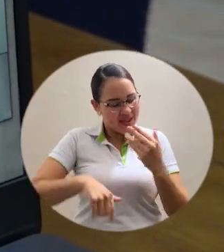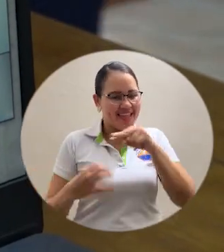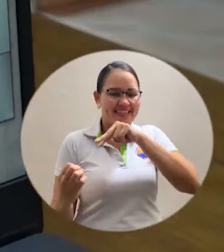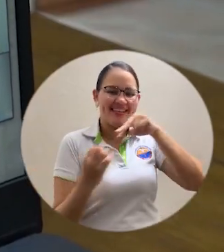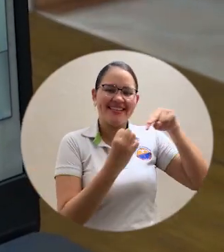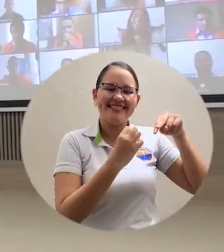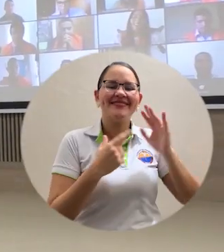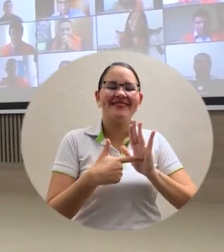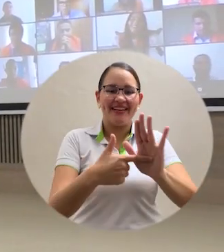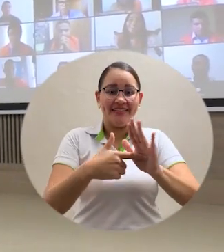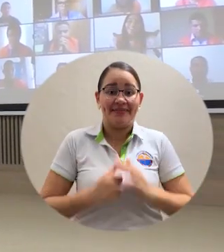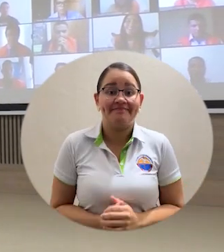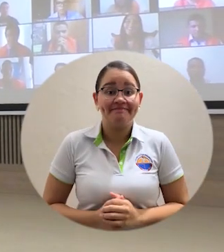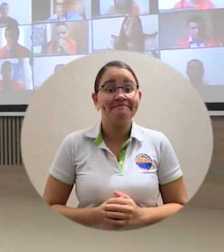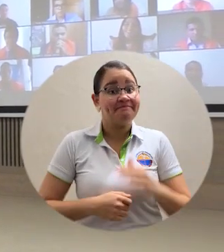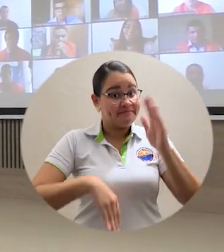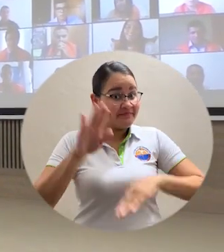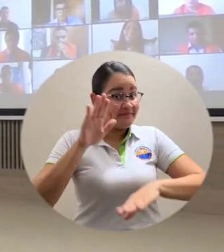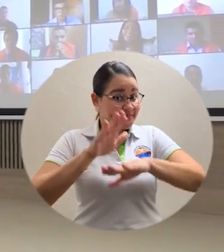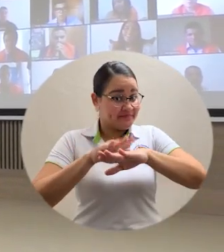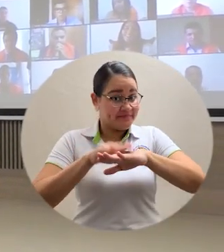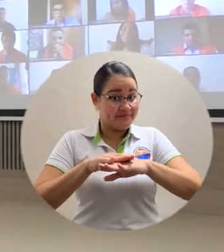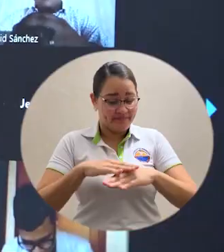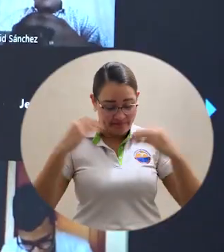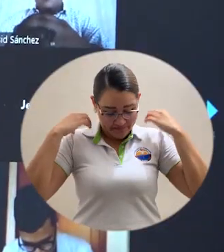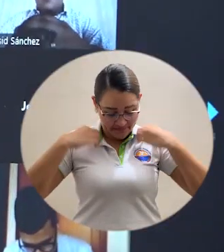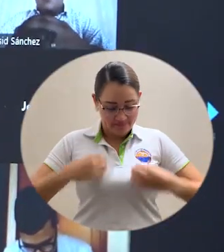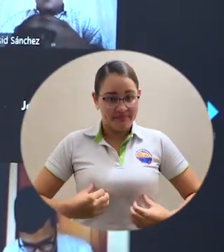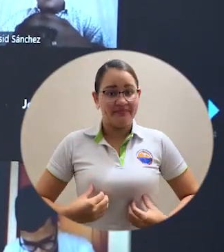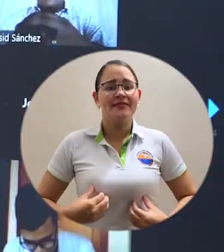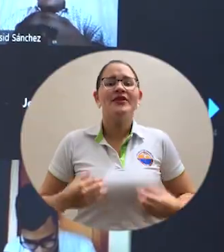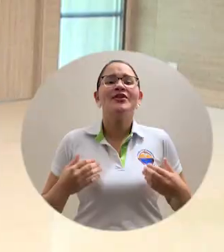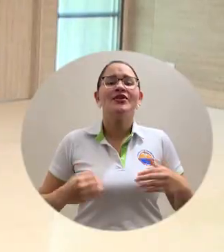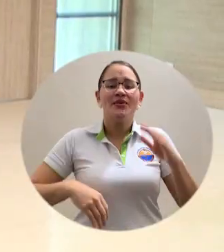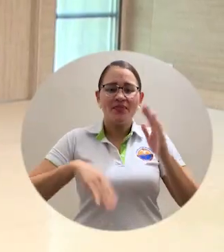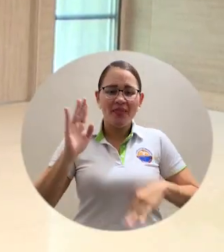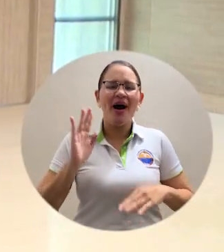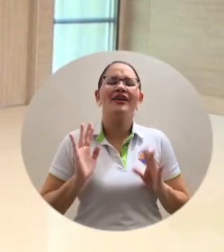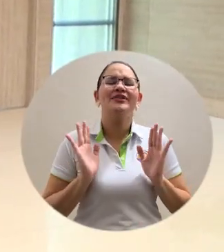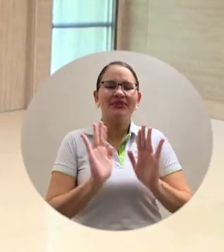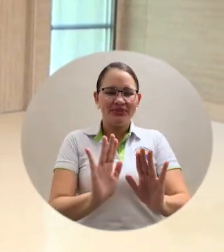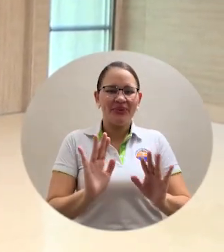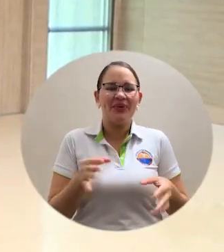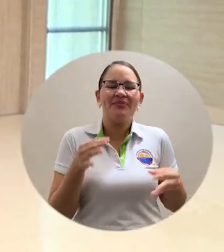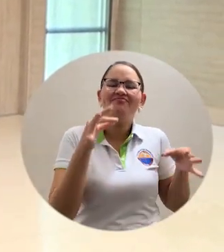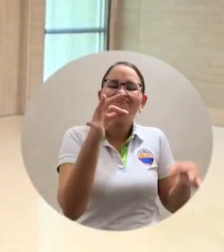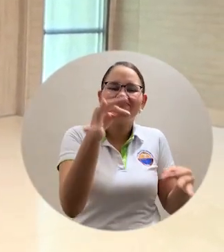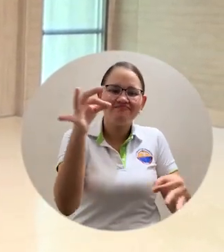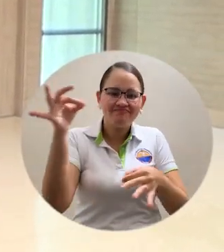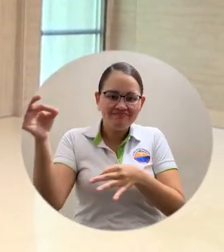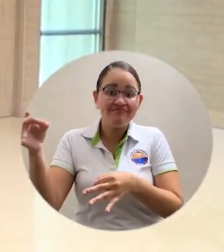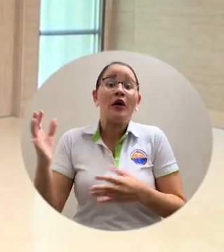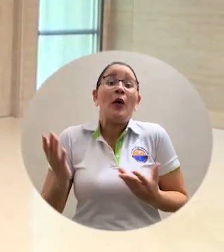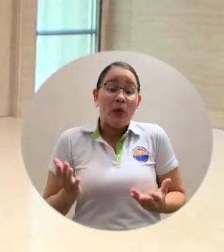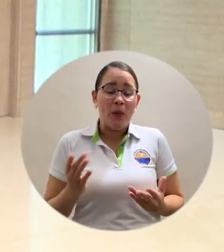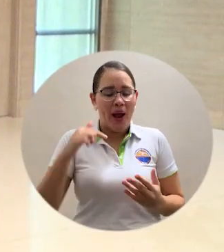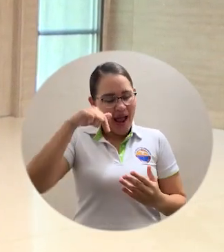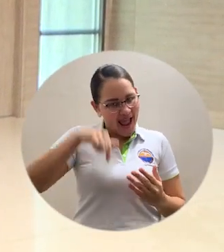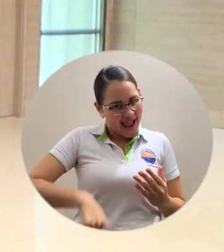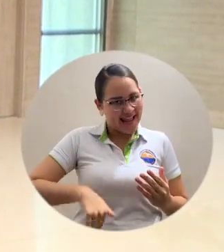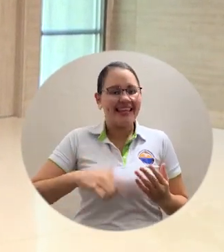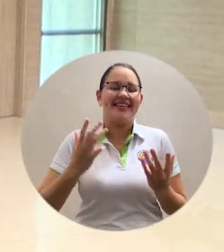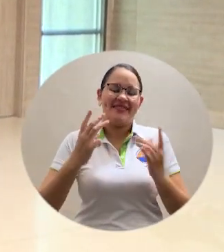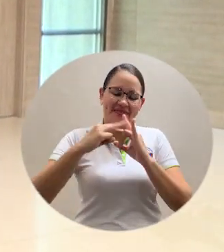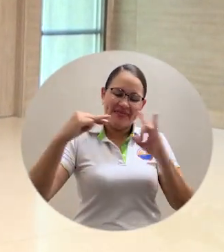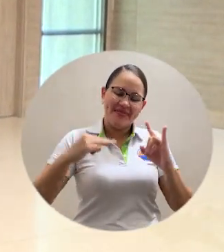que, vestido con la estola representativa de cada facultad, de forma simbólica el robot Liet recibió los diplomas de grado de manos del